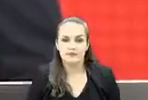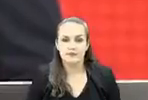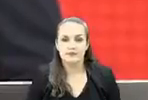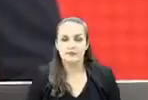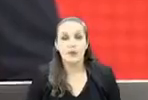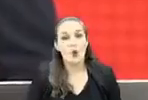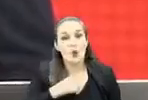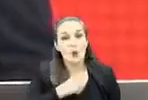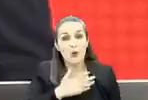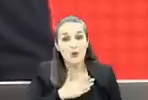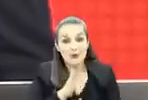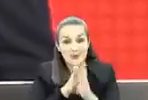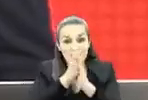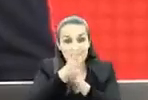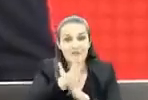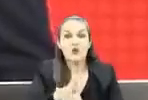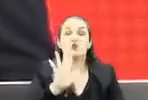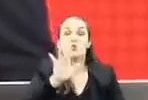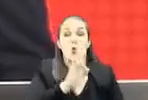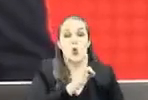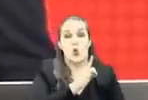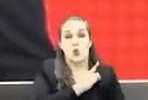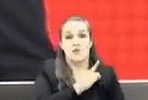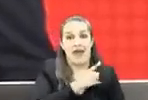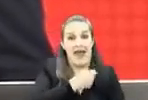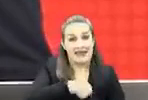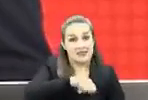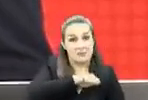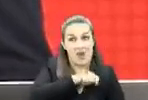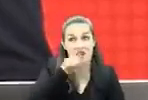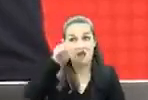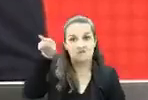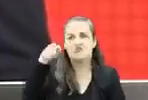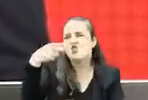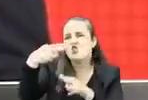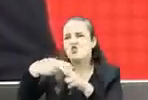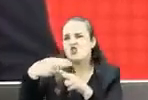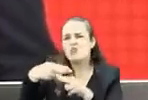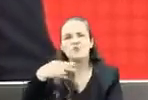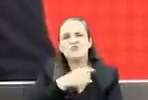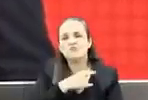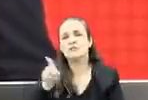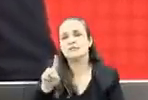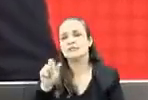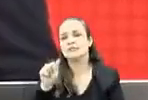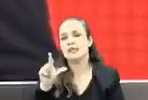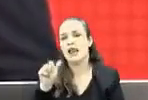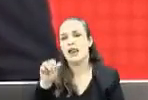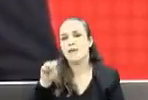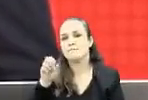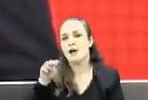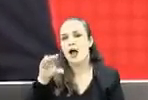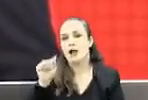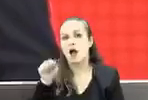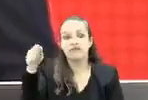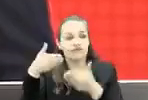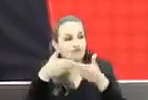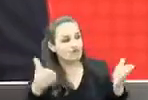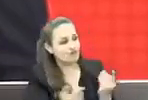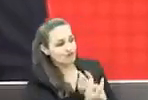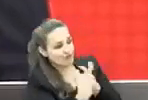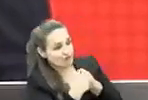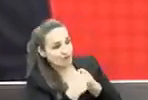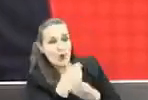En oportunidades, la Universidad de Salamanca, en España, abrió una convocatoria para estudiantes colombianos que quieran cursar carreras como ciencias de la salud,